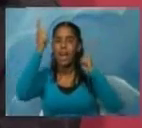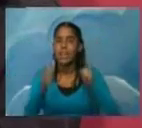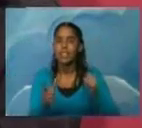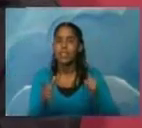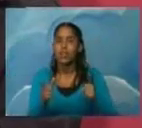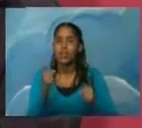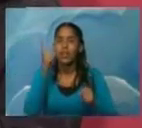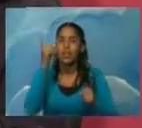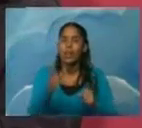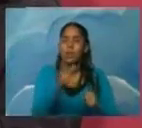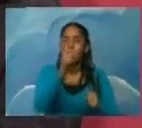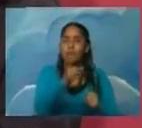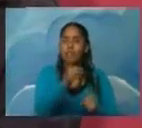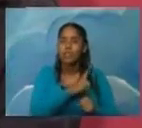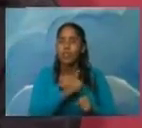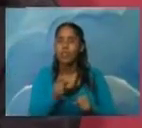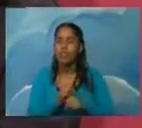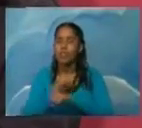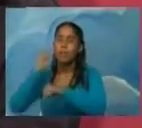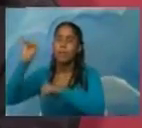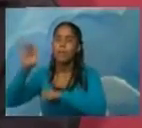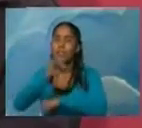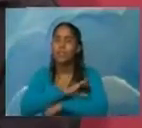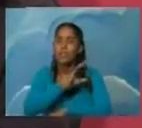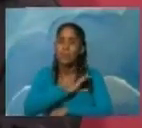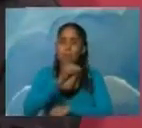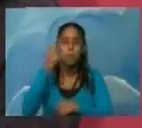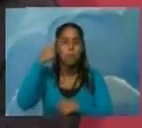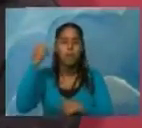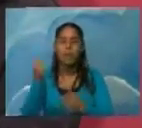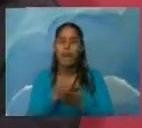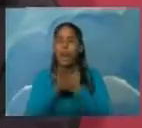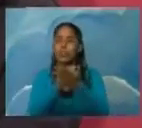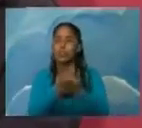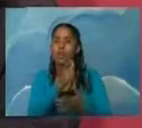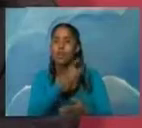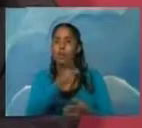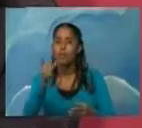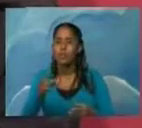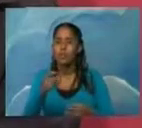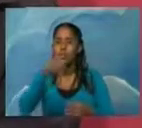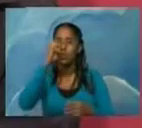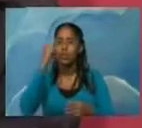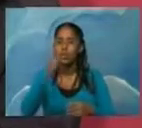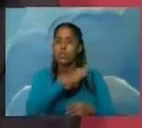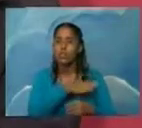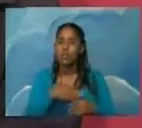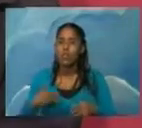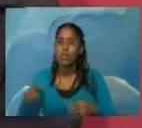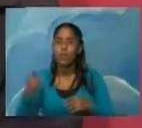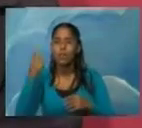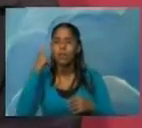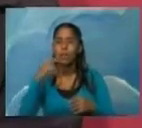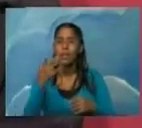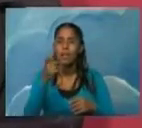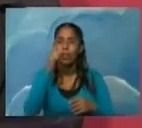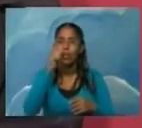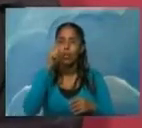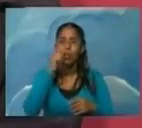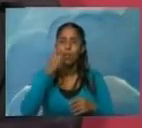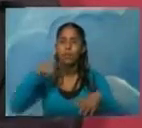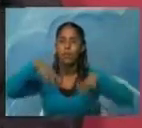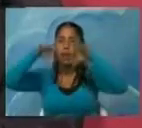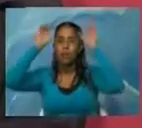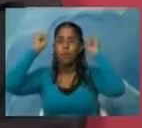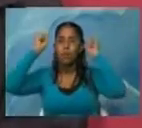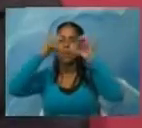una persona desprendida de lo suyo para ayudar a los demás, y eso es lo que Dios, le interesa de Dios para que el hombre aprenda